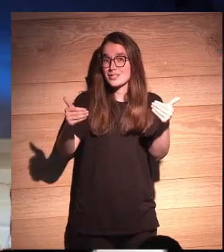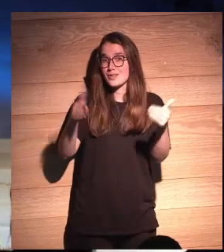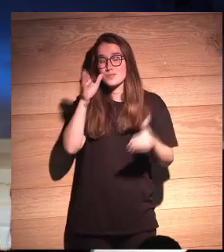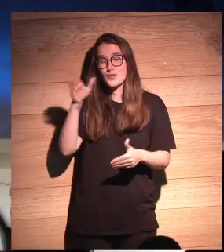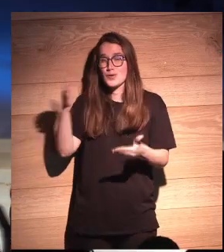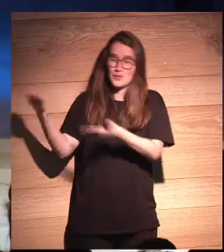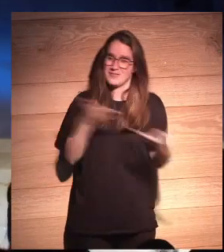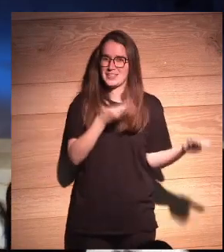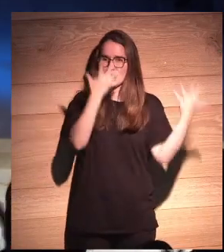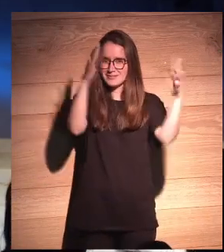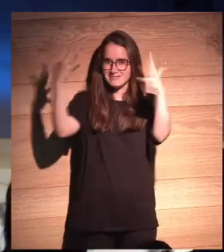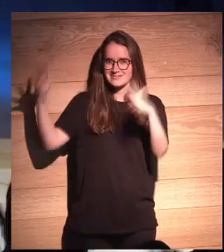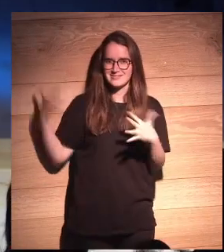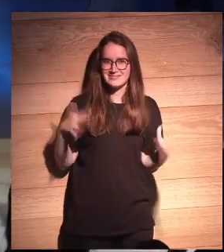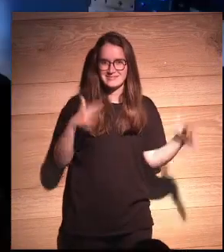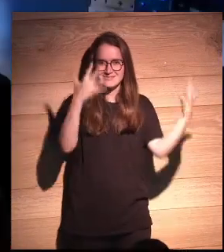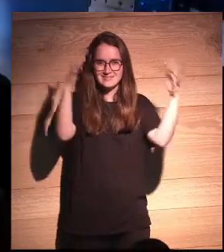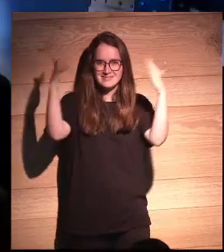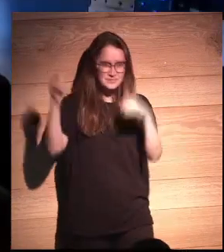tenernos aquí.